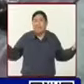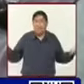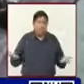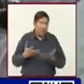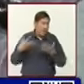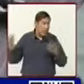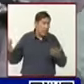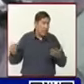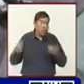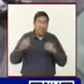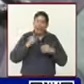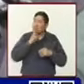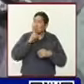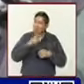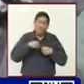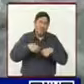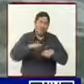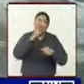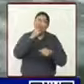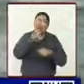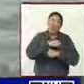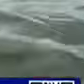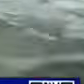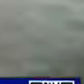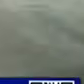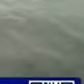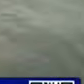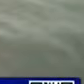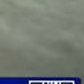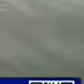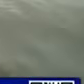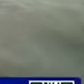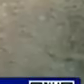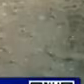seguridad hídrica para la población, ¿no?